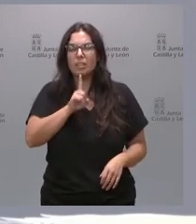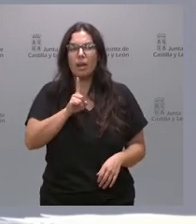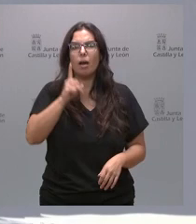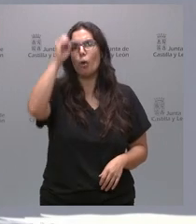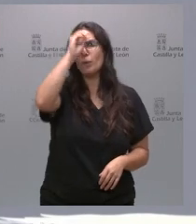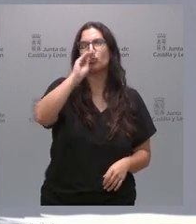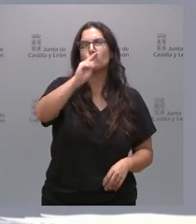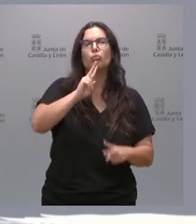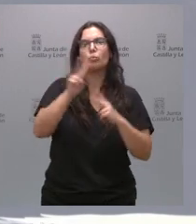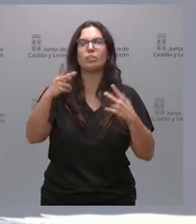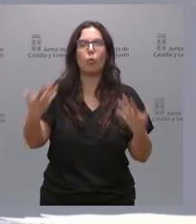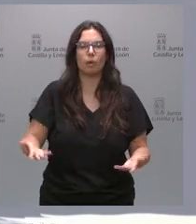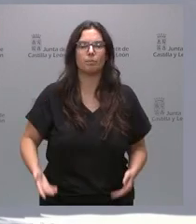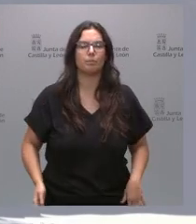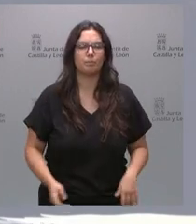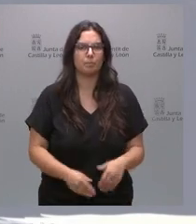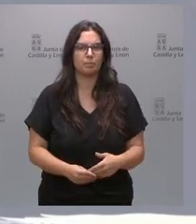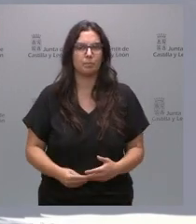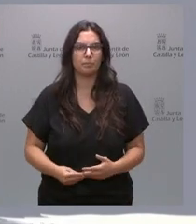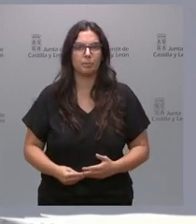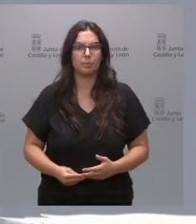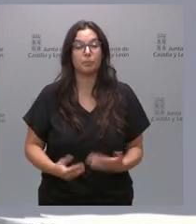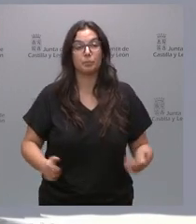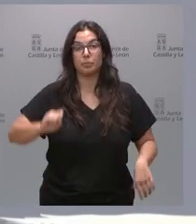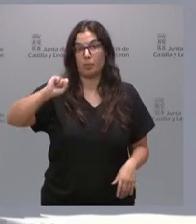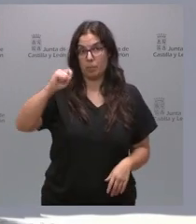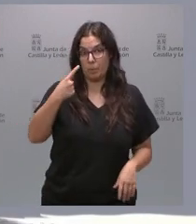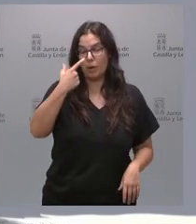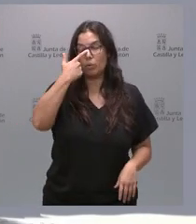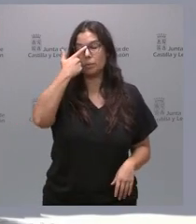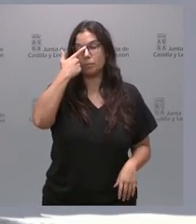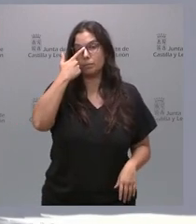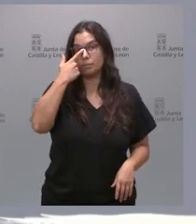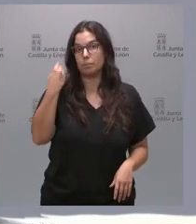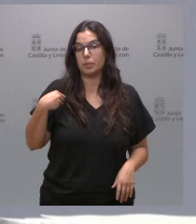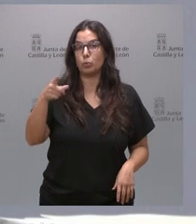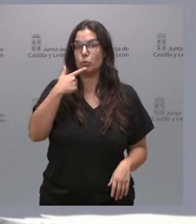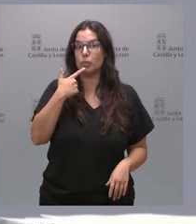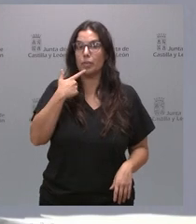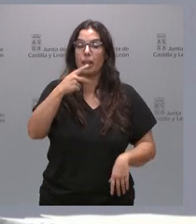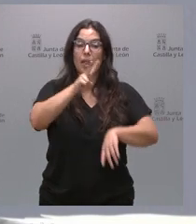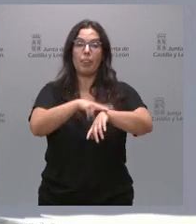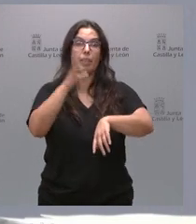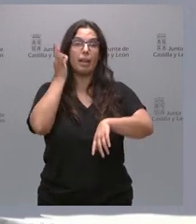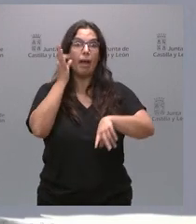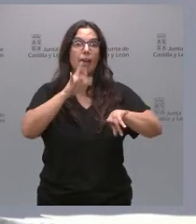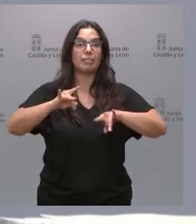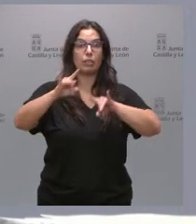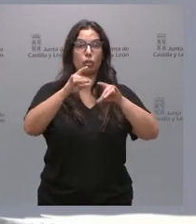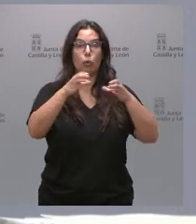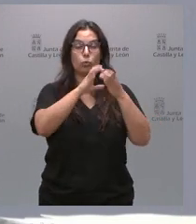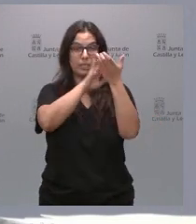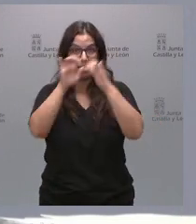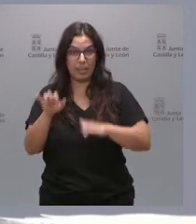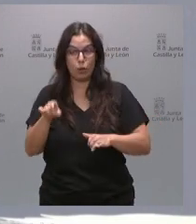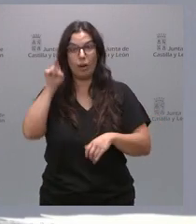gracias pues lo primero como usted señala la delegada territorial de la junta de